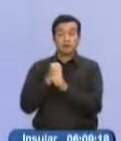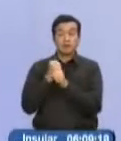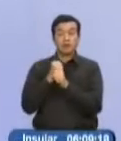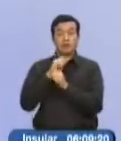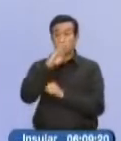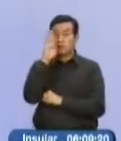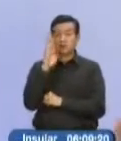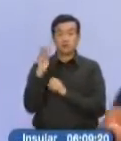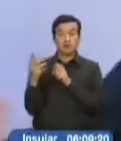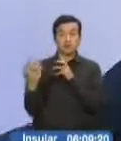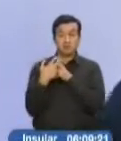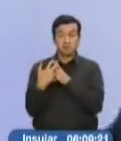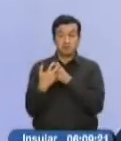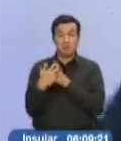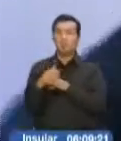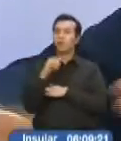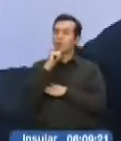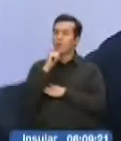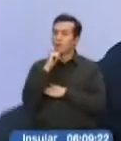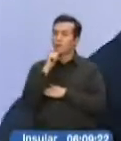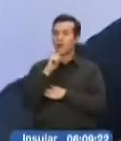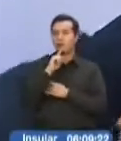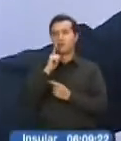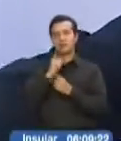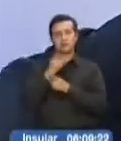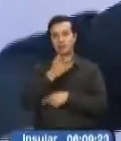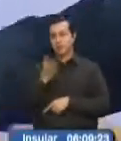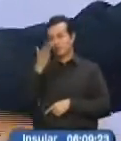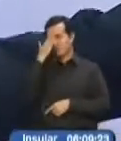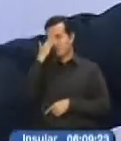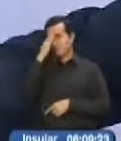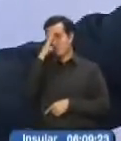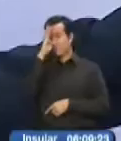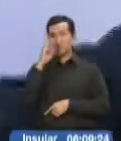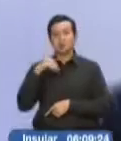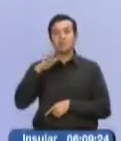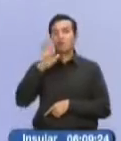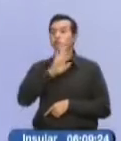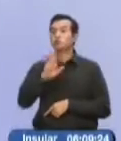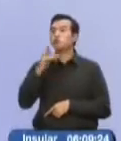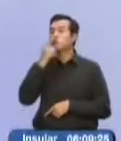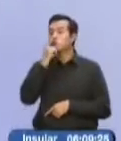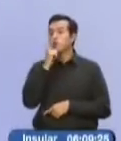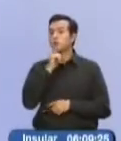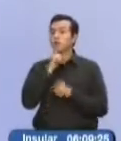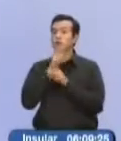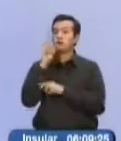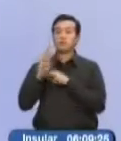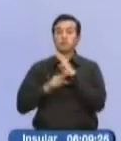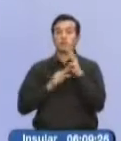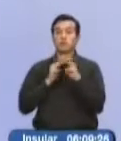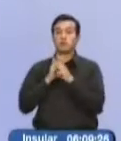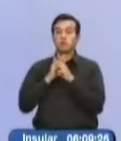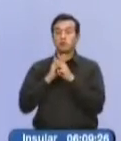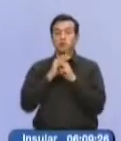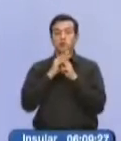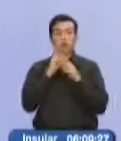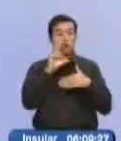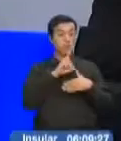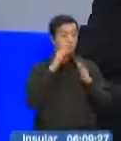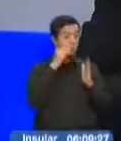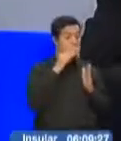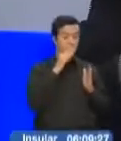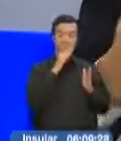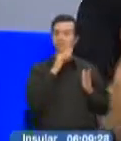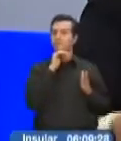países, pero no hay todo ese espacio porque como actor global se preocupa de su presencia en el mundo y descuida un poco la parte de latinoamericana.